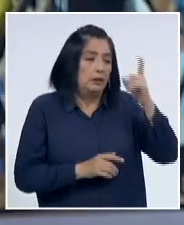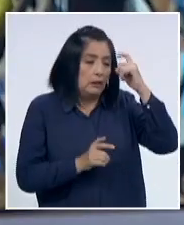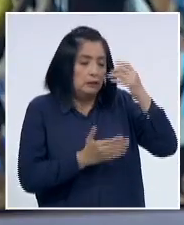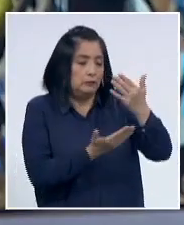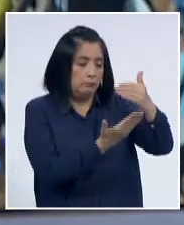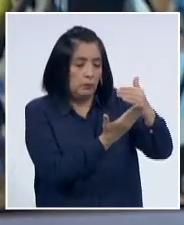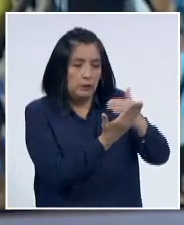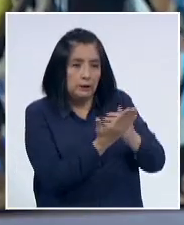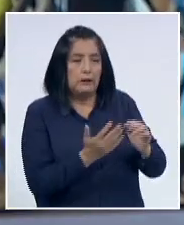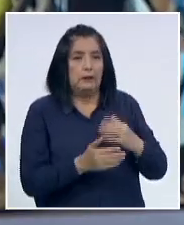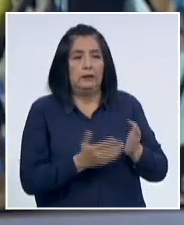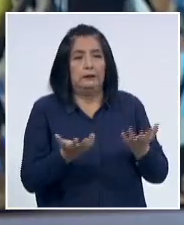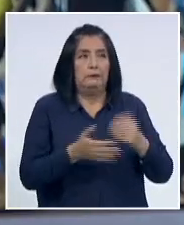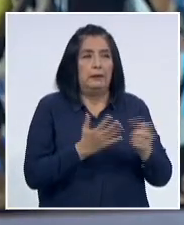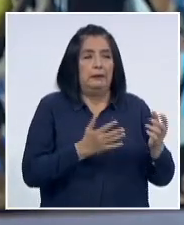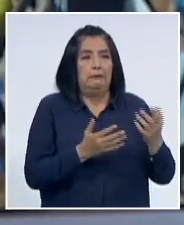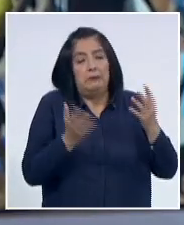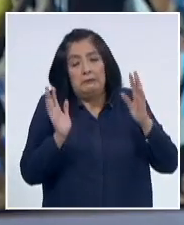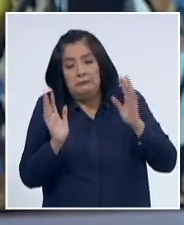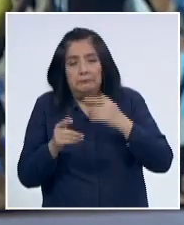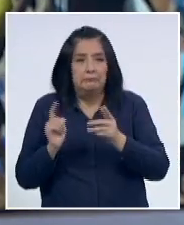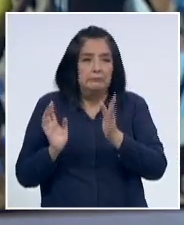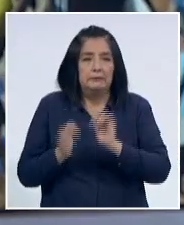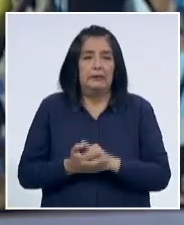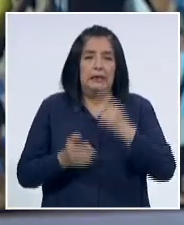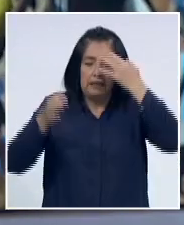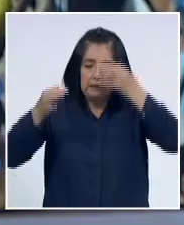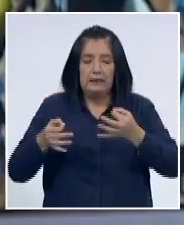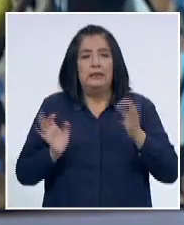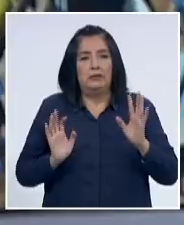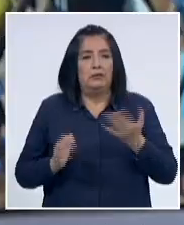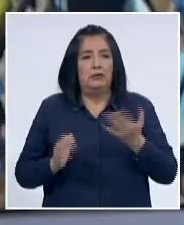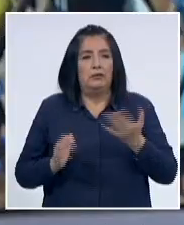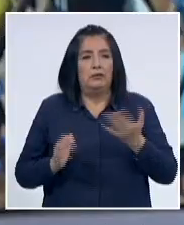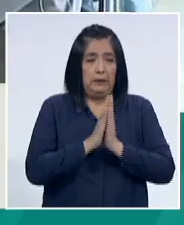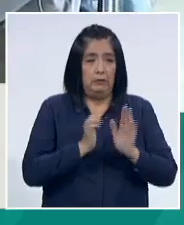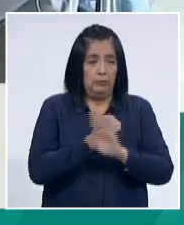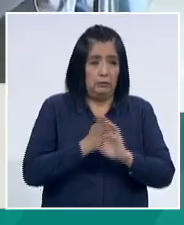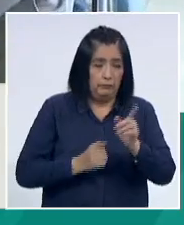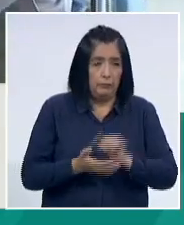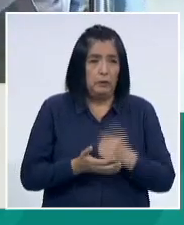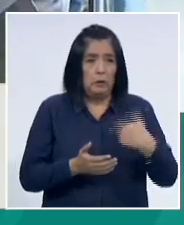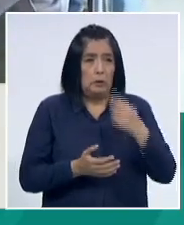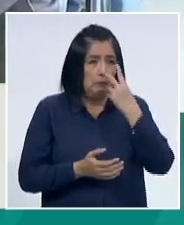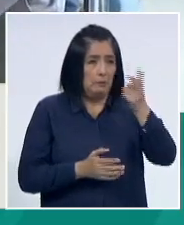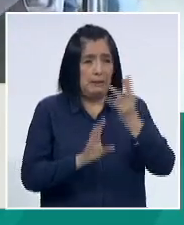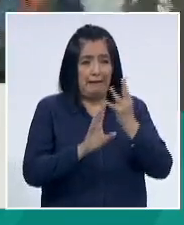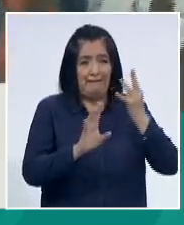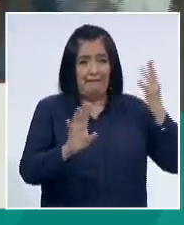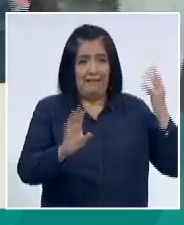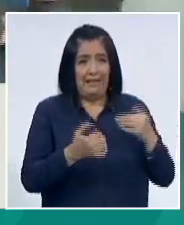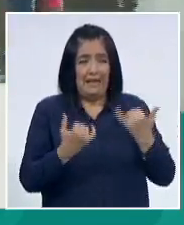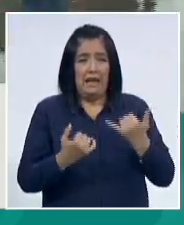son polémicas, pero bueno, es la decisión que ha tomado el Estado peruano. Vamos. La fila es inmensa. Hasta esta